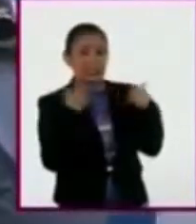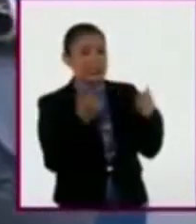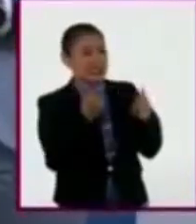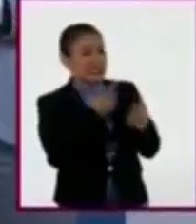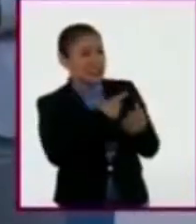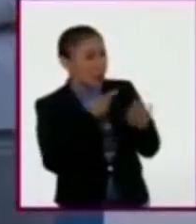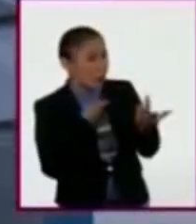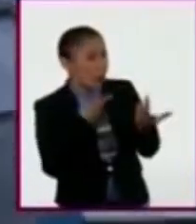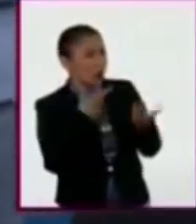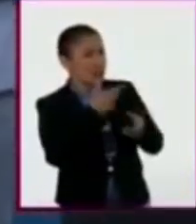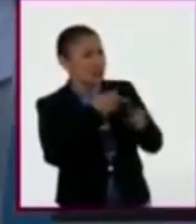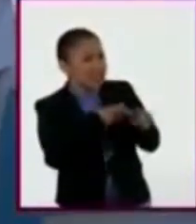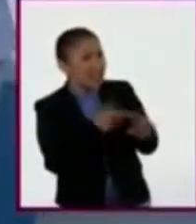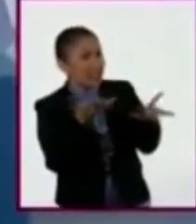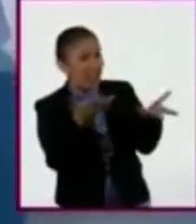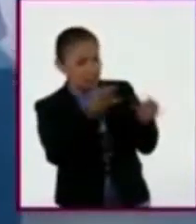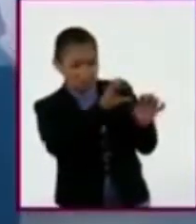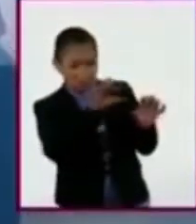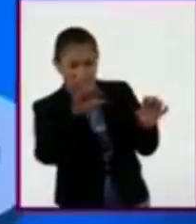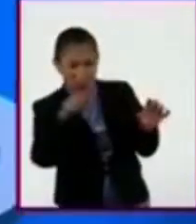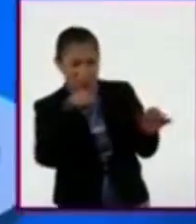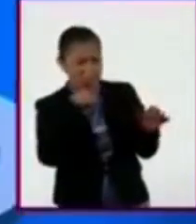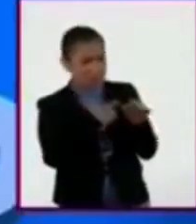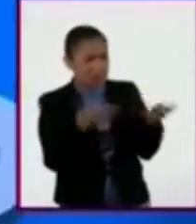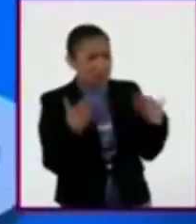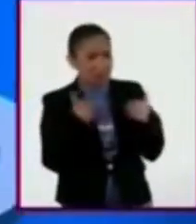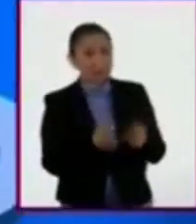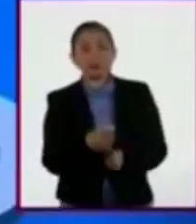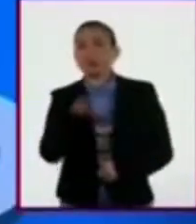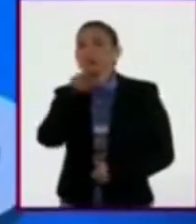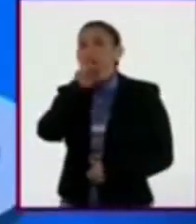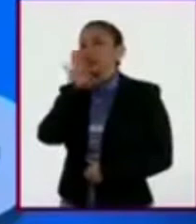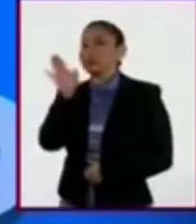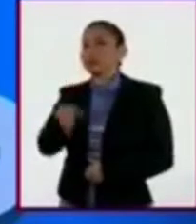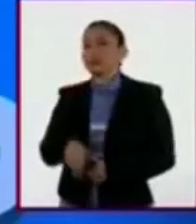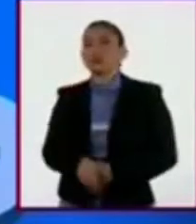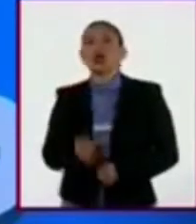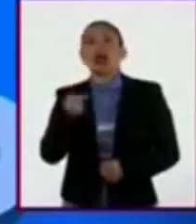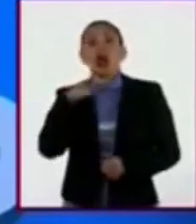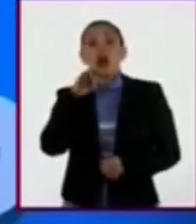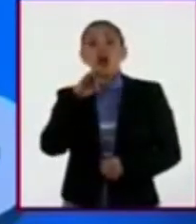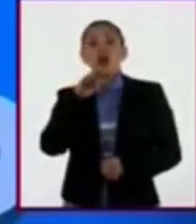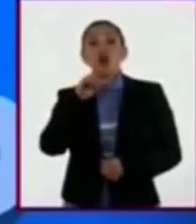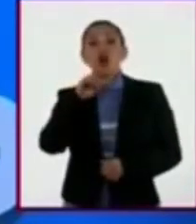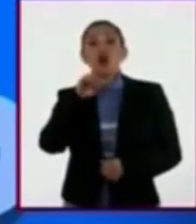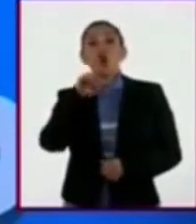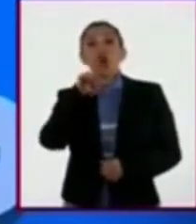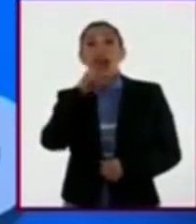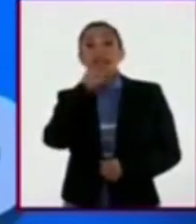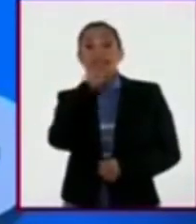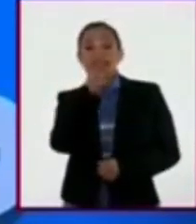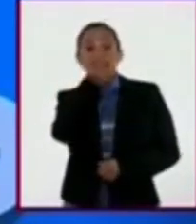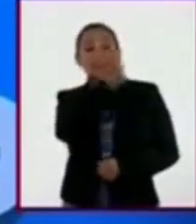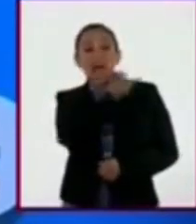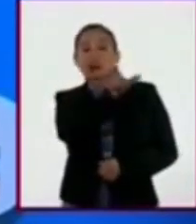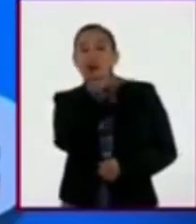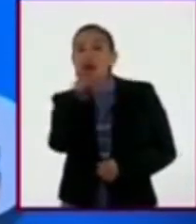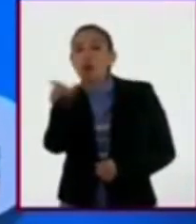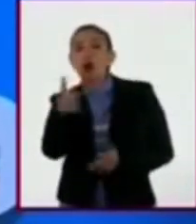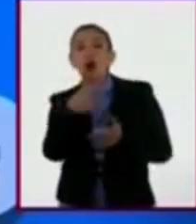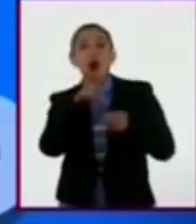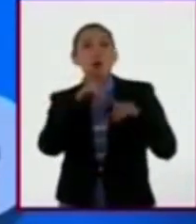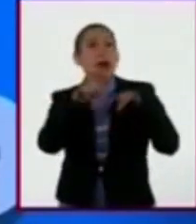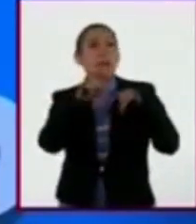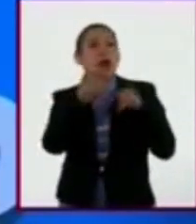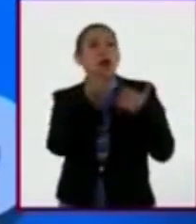debo hacer, no sé qué prosigue, no sé qué va. No te preocupes. La fórmula nos indica qué hacer como si fuera un mapa. Y en